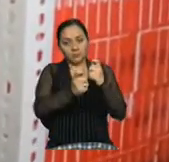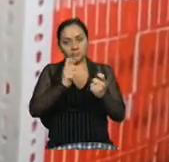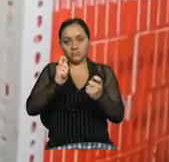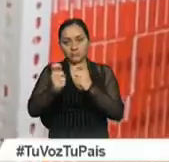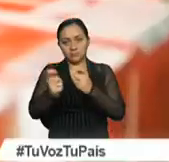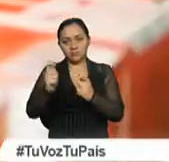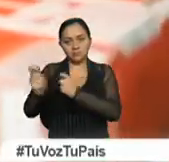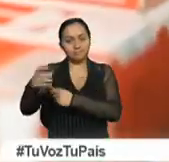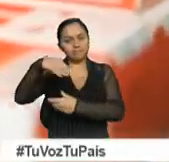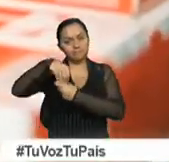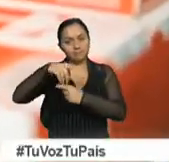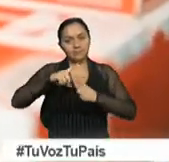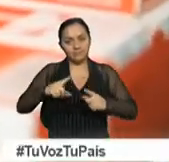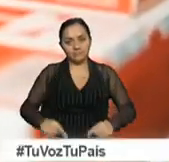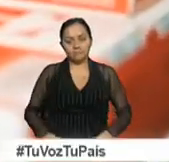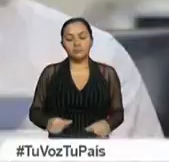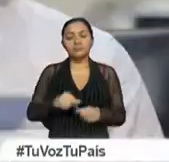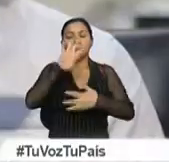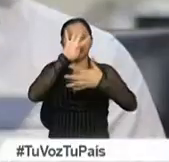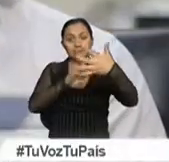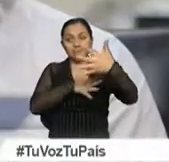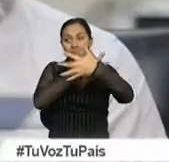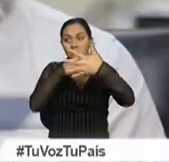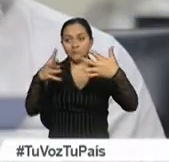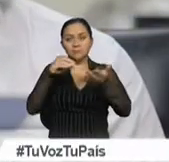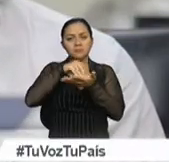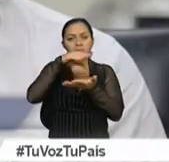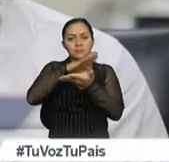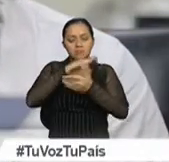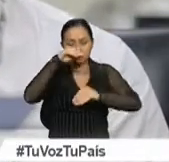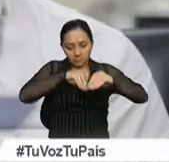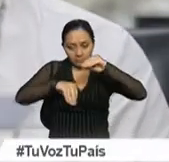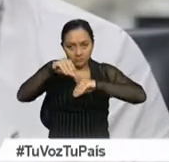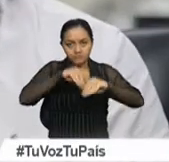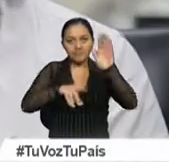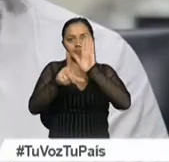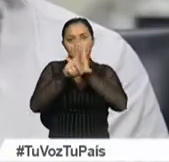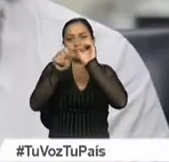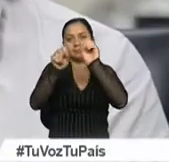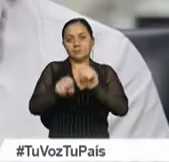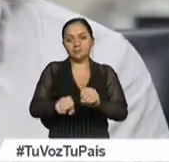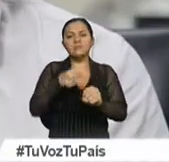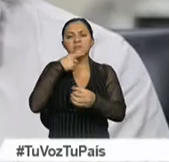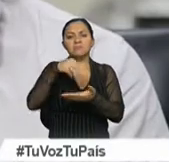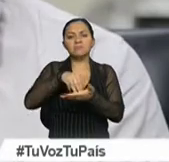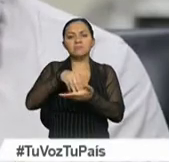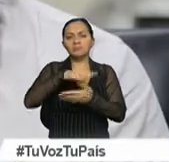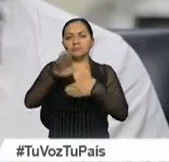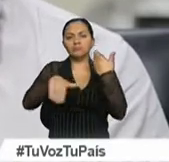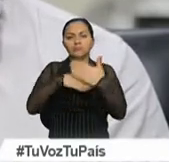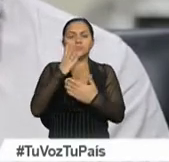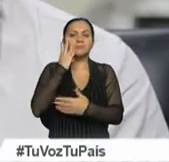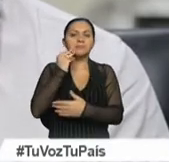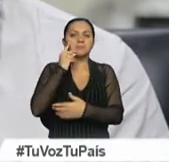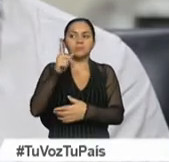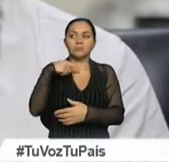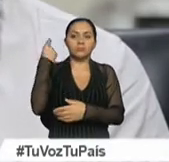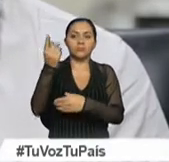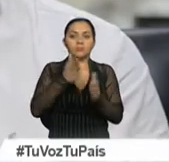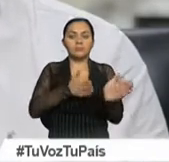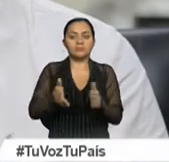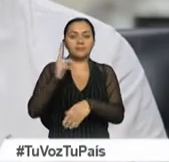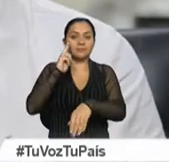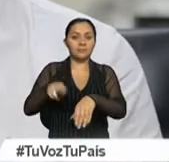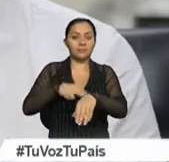Sistema Nacional de Salud. El cuadro nacional se construye, y eso por mandato legal, por miembros expertos de todo el Sistema Nacional de